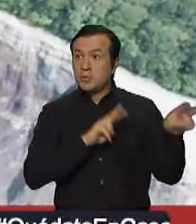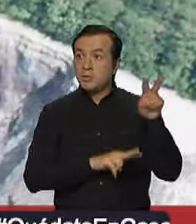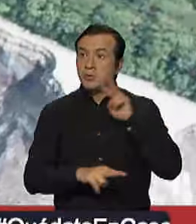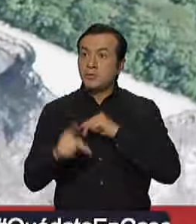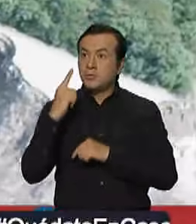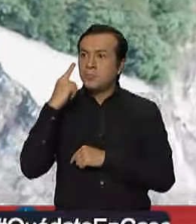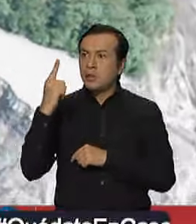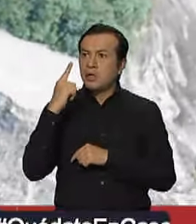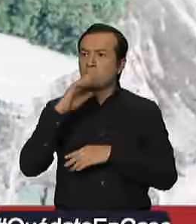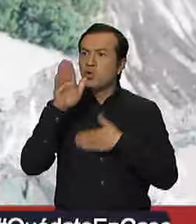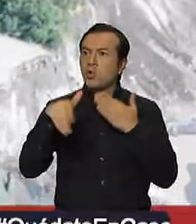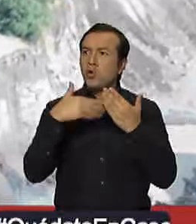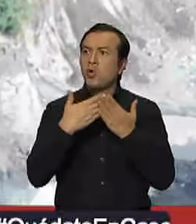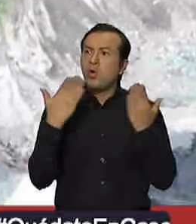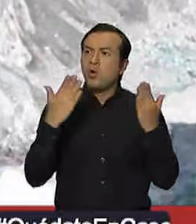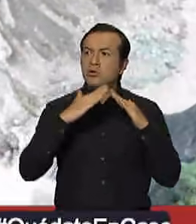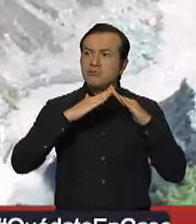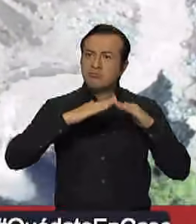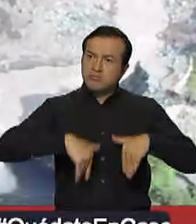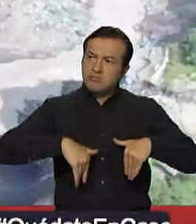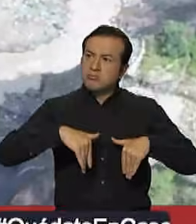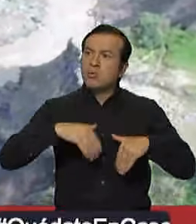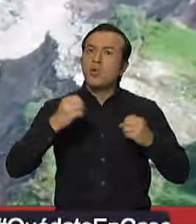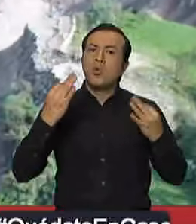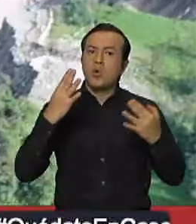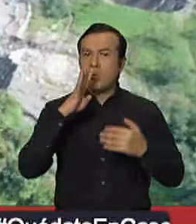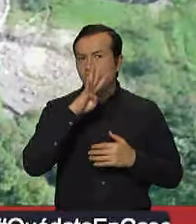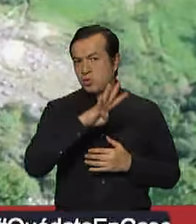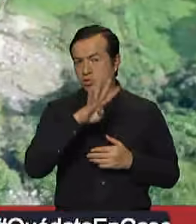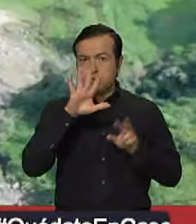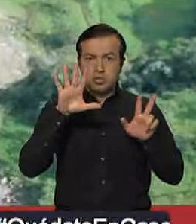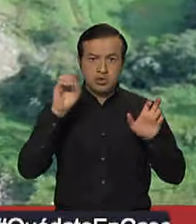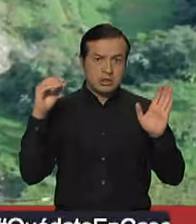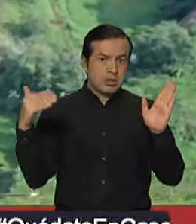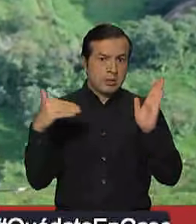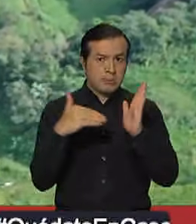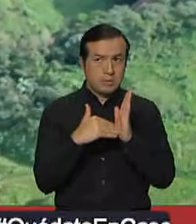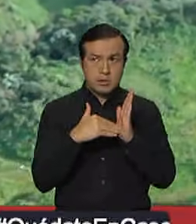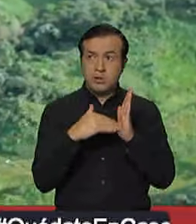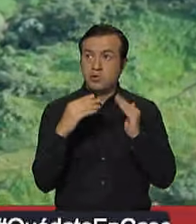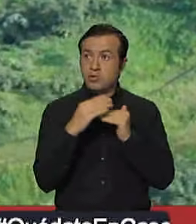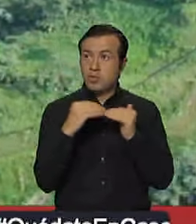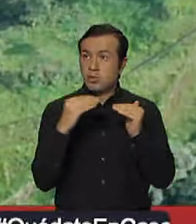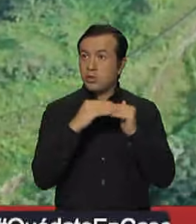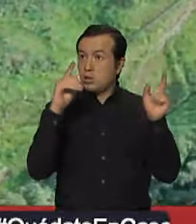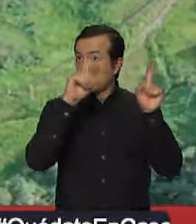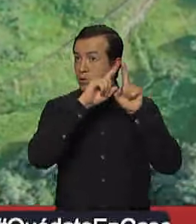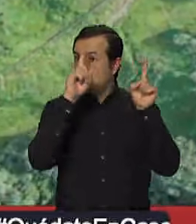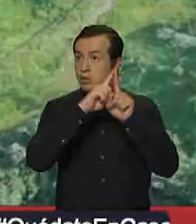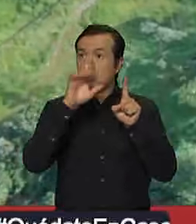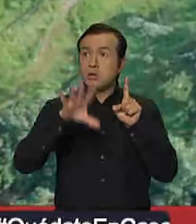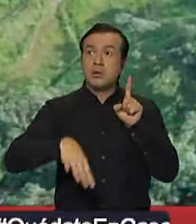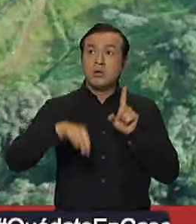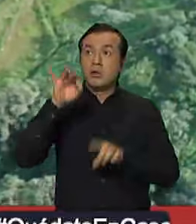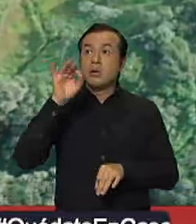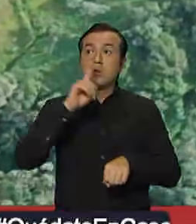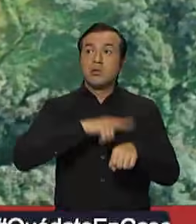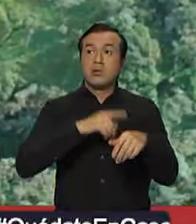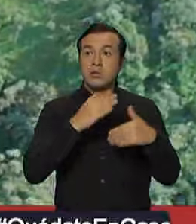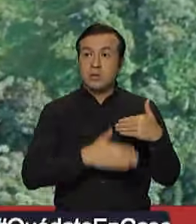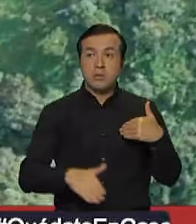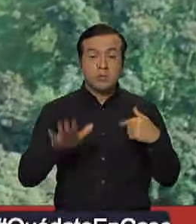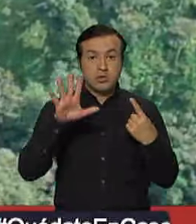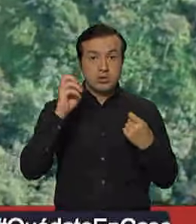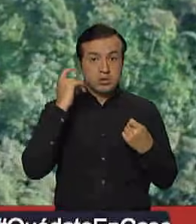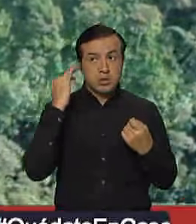de los estudios y obras emergentes es de 480 mil y las empresas seleccionadas en un plazo de 60